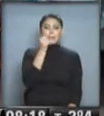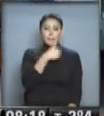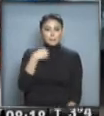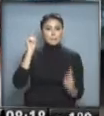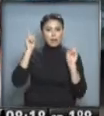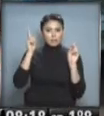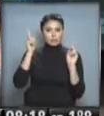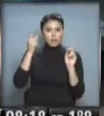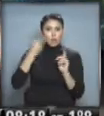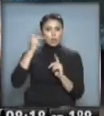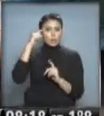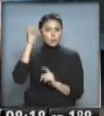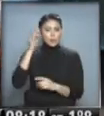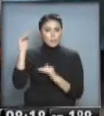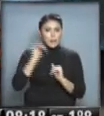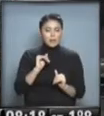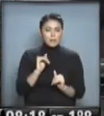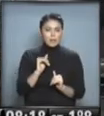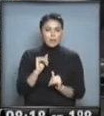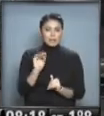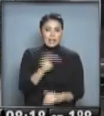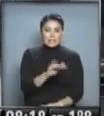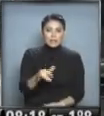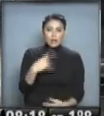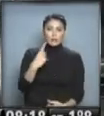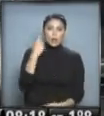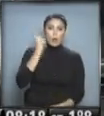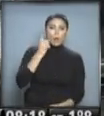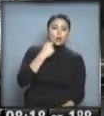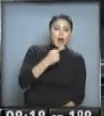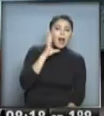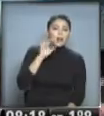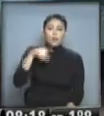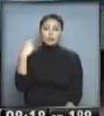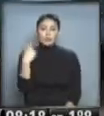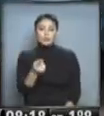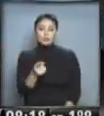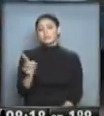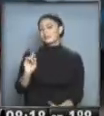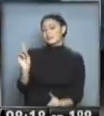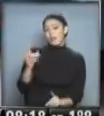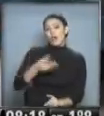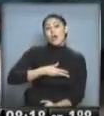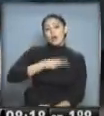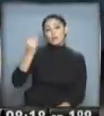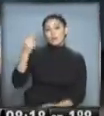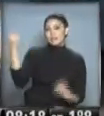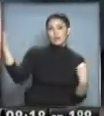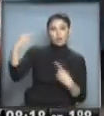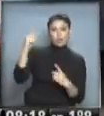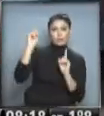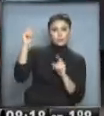maestros tienen el mismo criterio para que los chicos no no tengan un doble mensaje quizás no muchas veces no tienen los mismos criterios